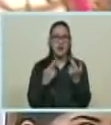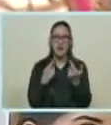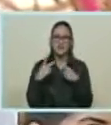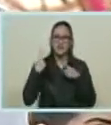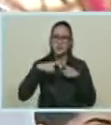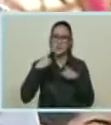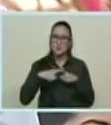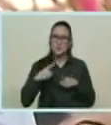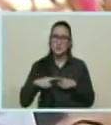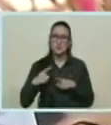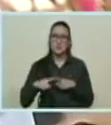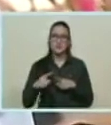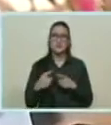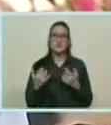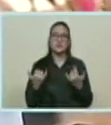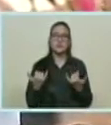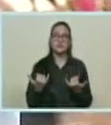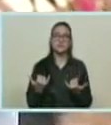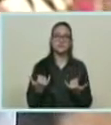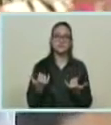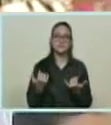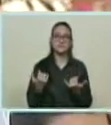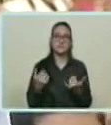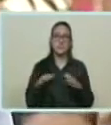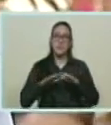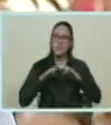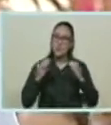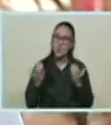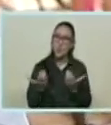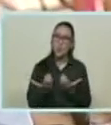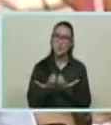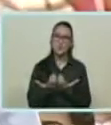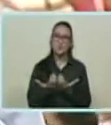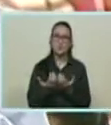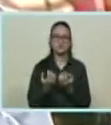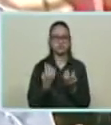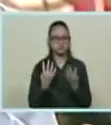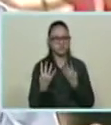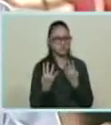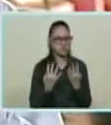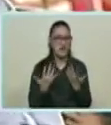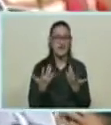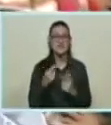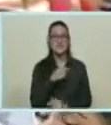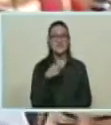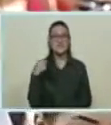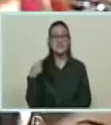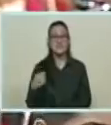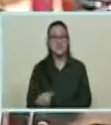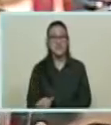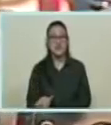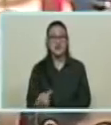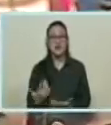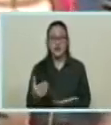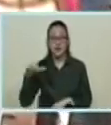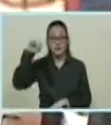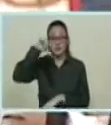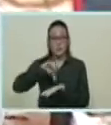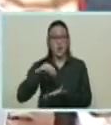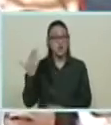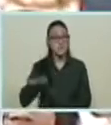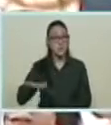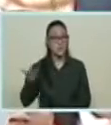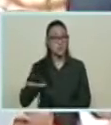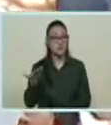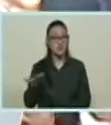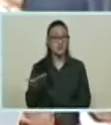sobre todo hacia ese mundo multipolar y multicéntrico, donde China es un polo de un centro muy importante.